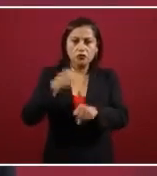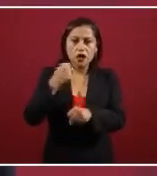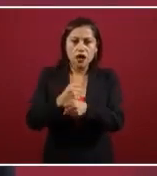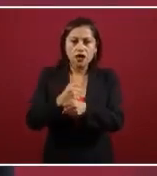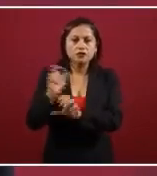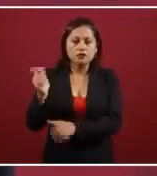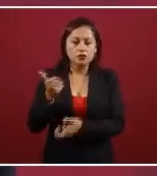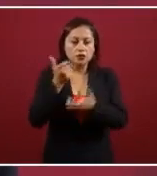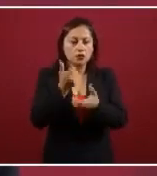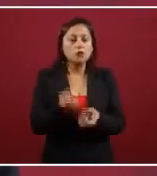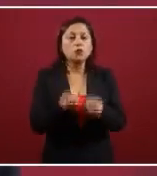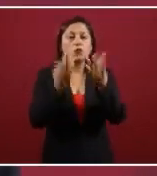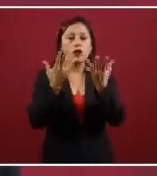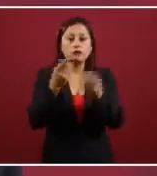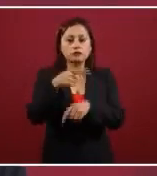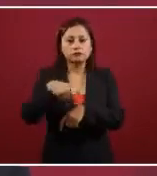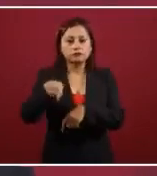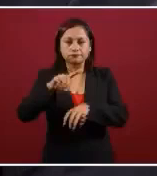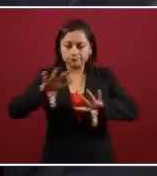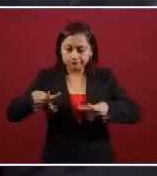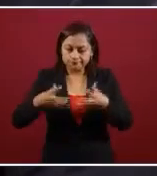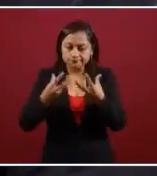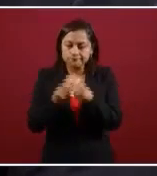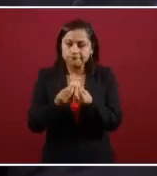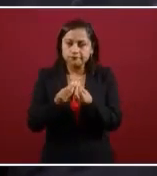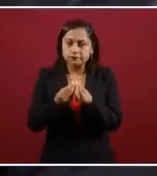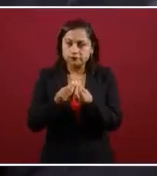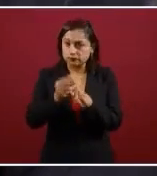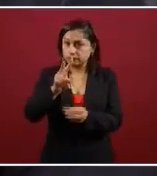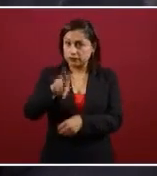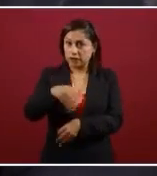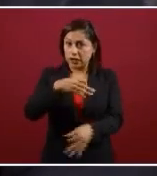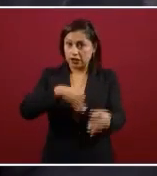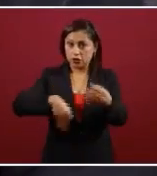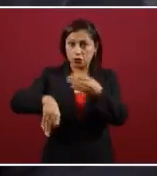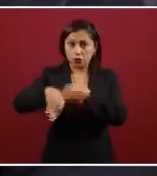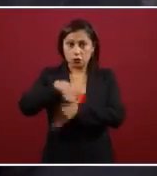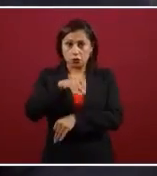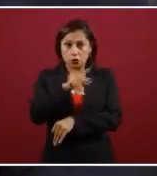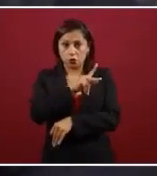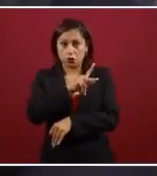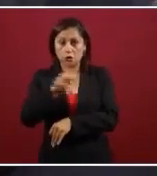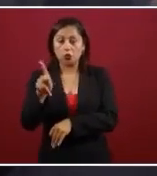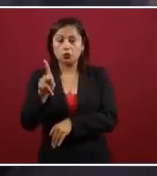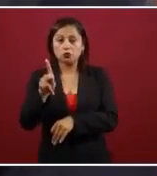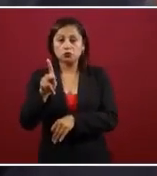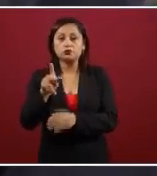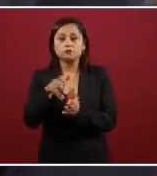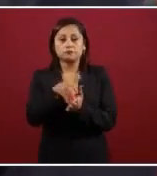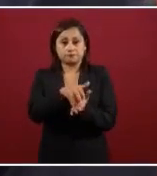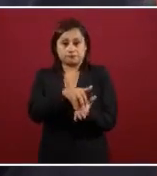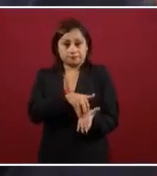Y todos, además, estamos obligados a actuar con austeridad.